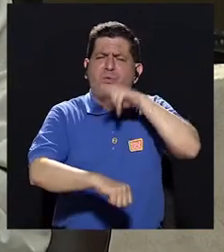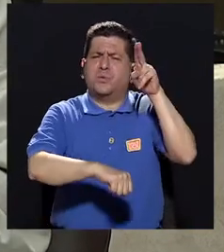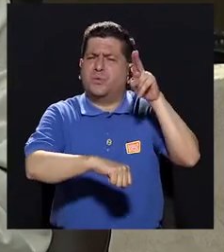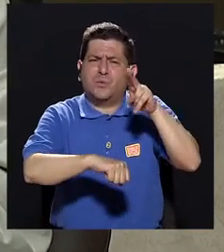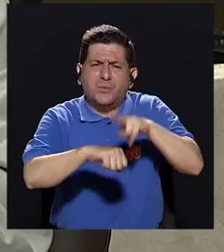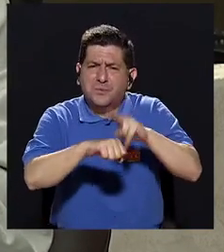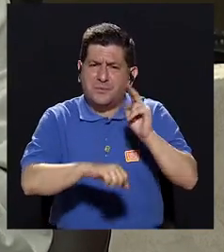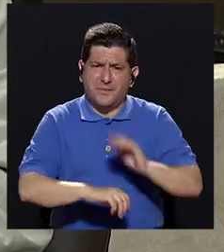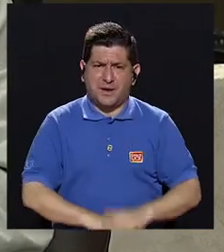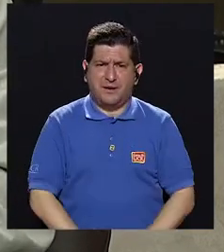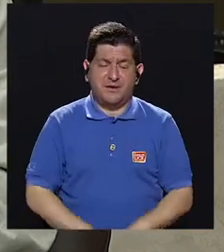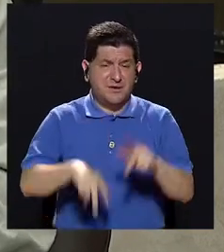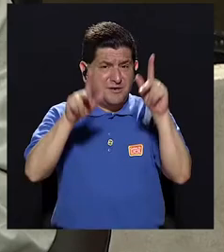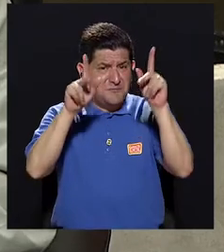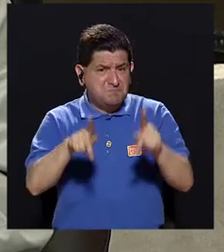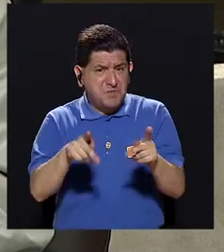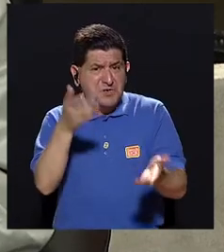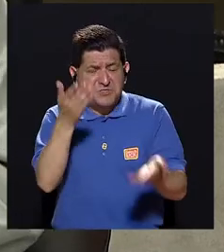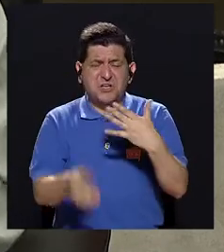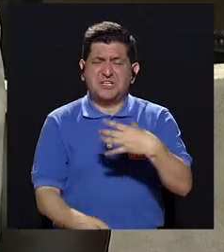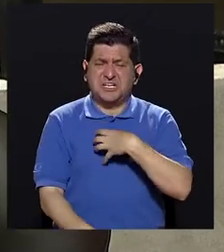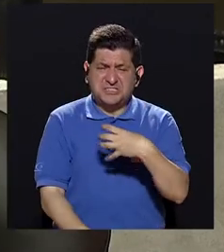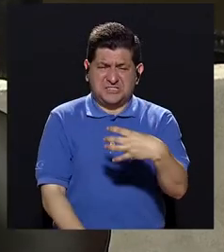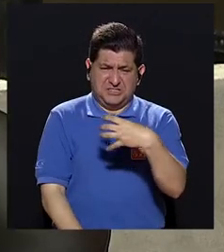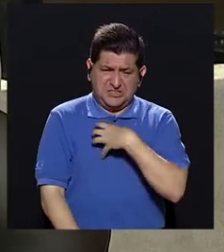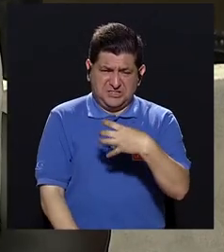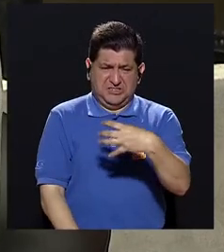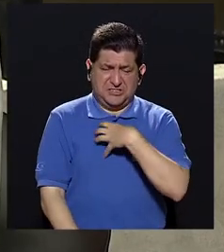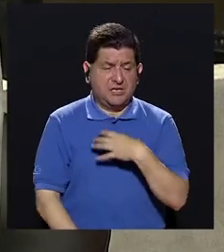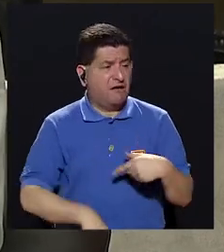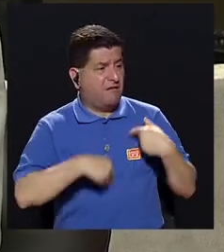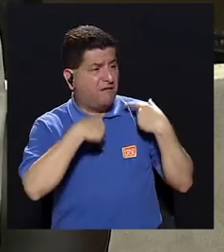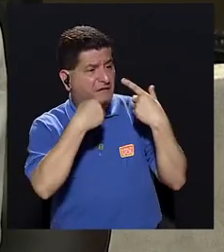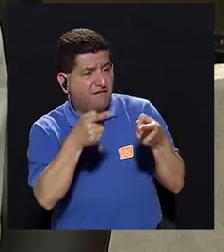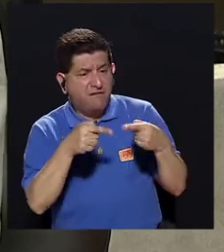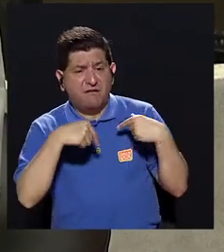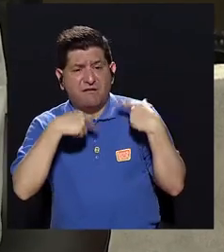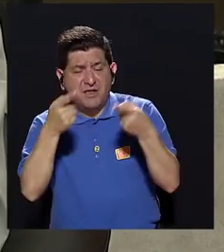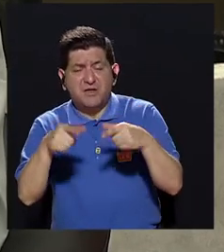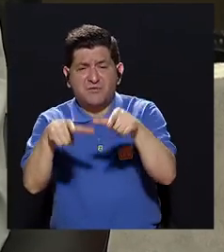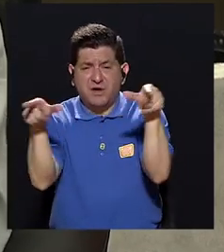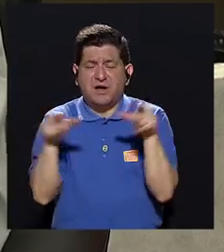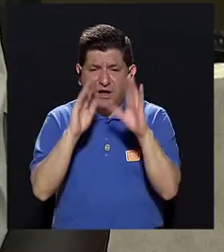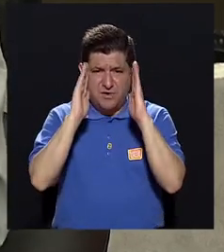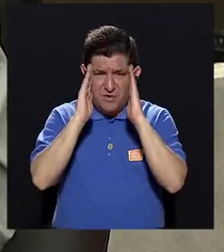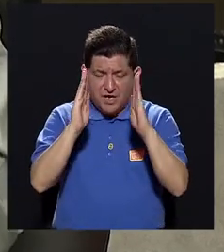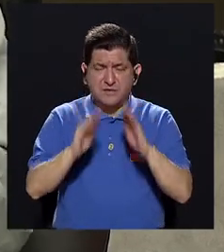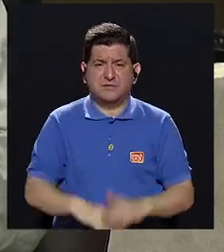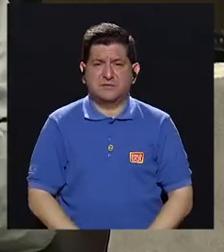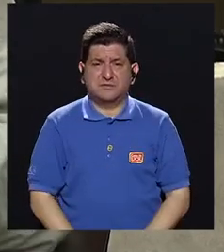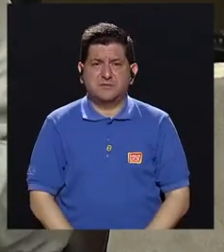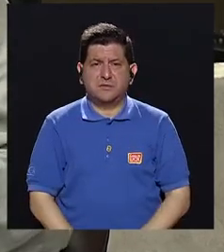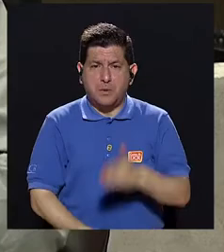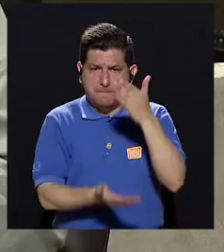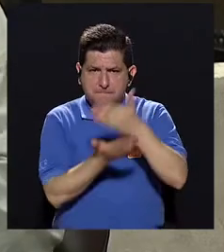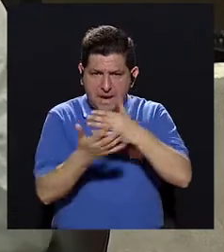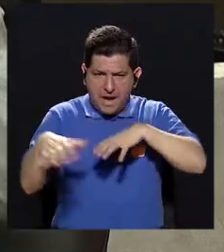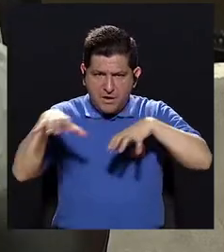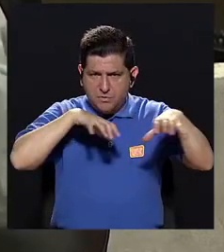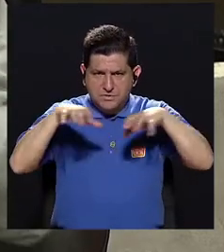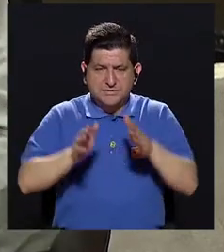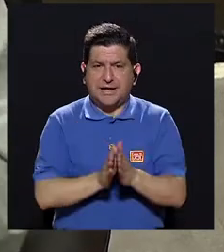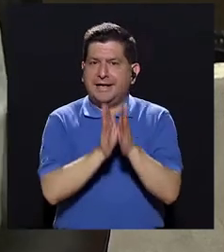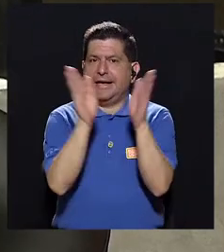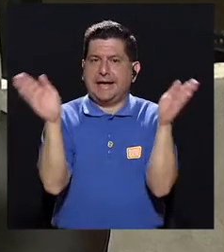frecuentemente las personas pues se quejan y acuden a los sitios de consulta por esto. ¿Las pausas activas